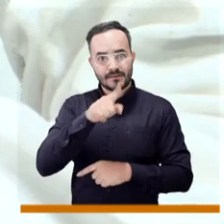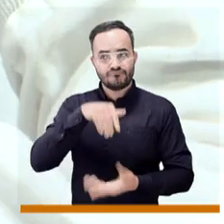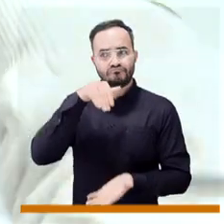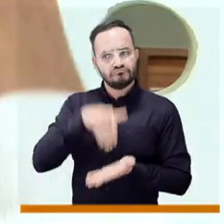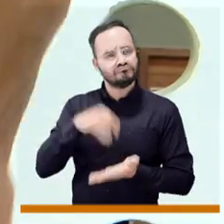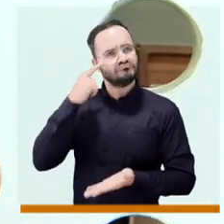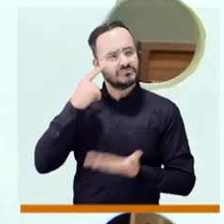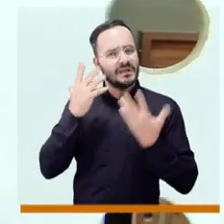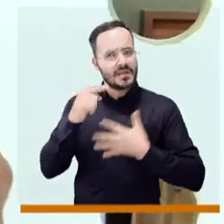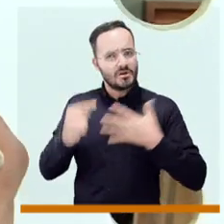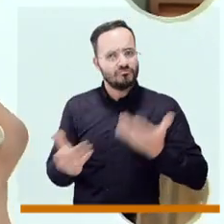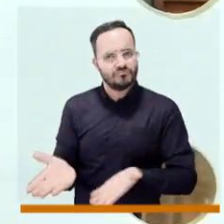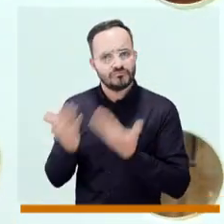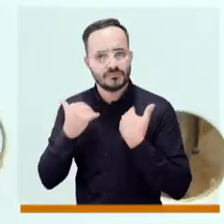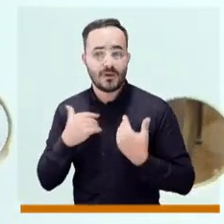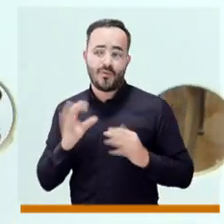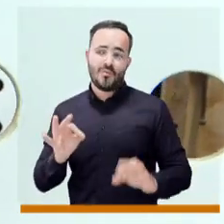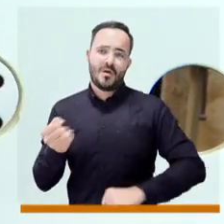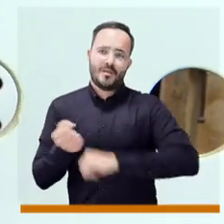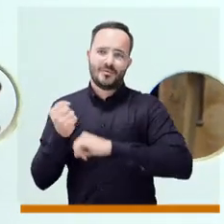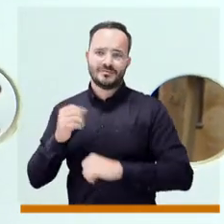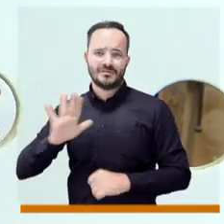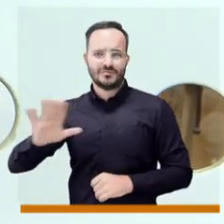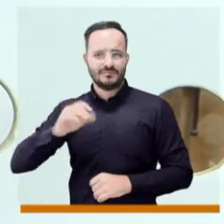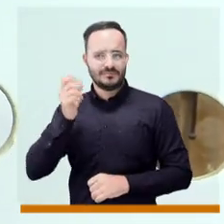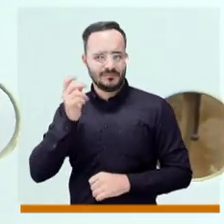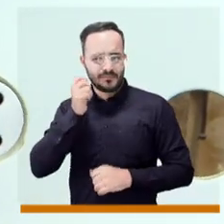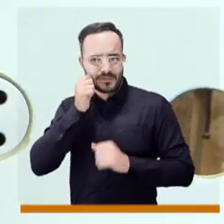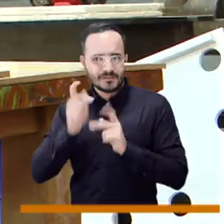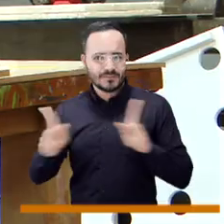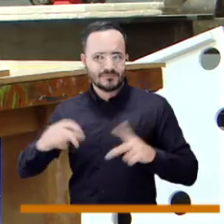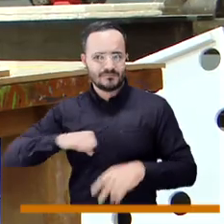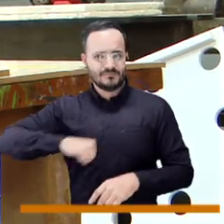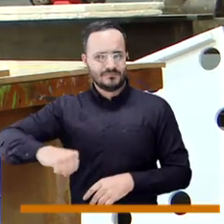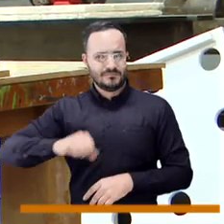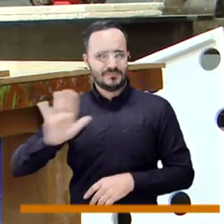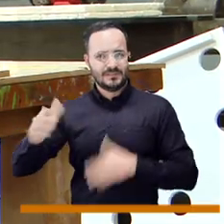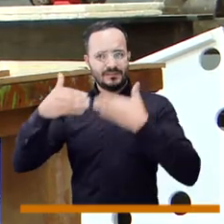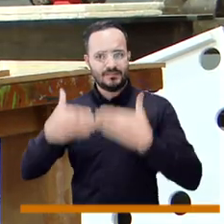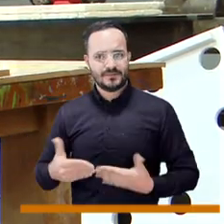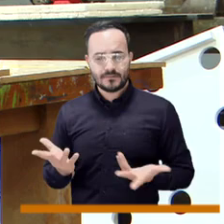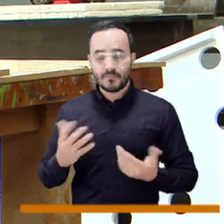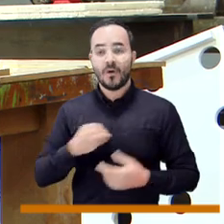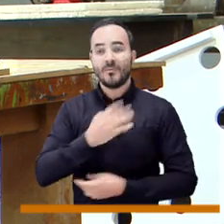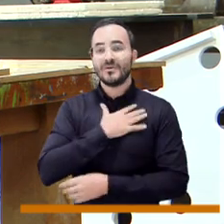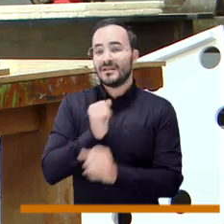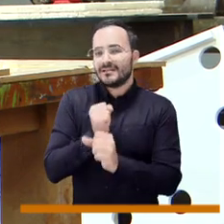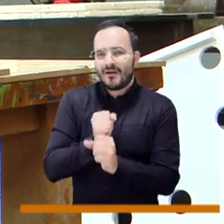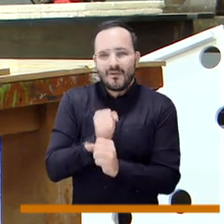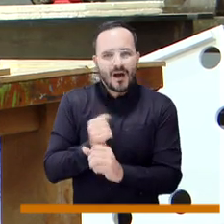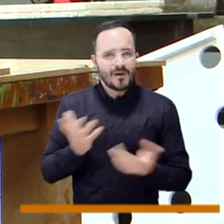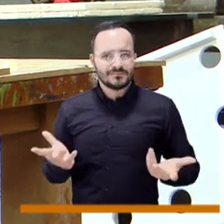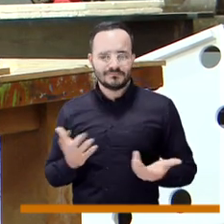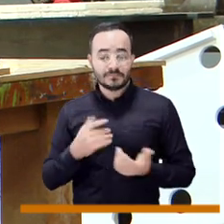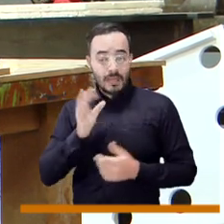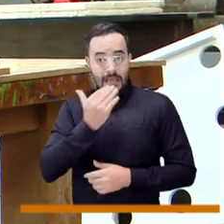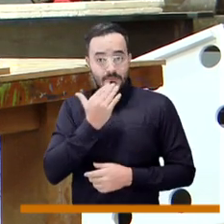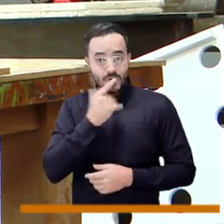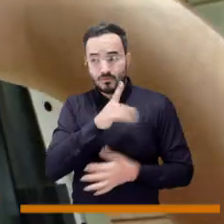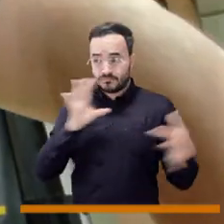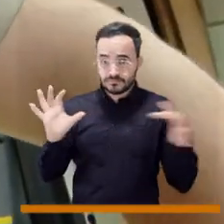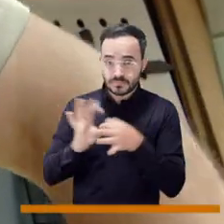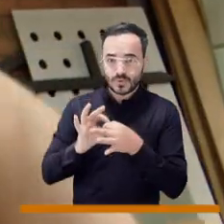una propuesta que le apuesta a los derechos de las personas con discapacidad, en este caso la educación y el empleo, y sobre todo creo que es